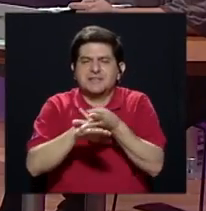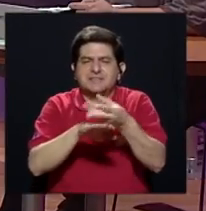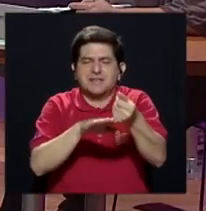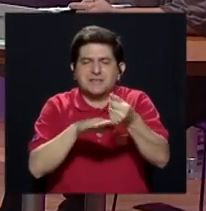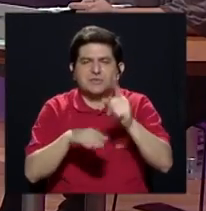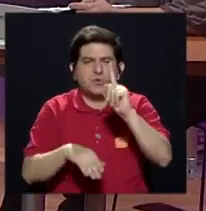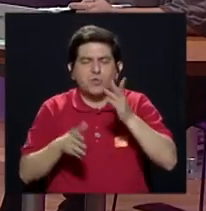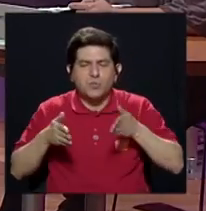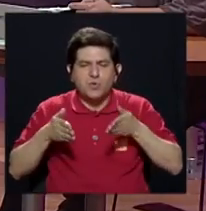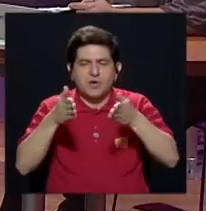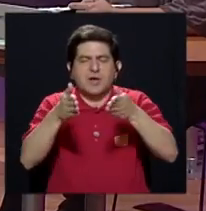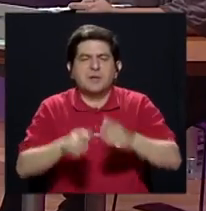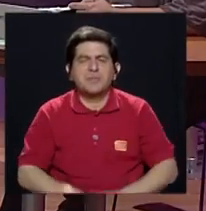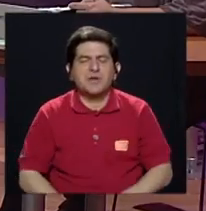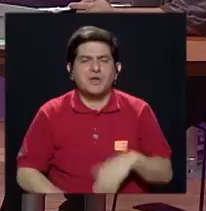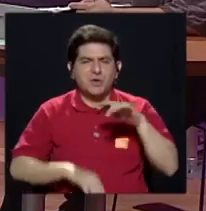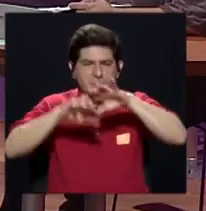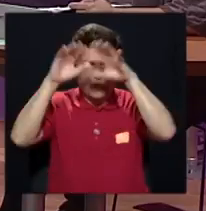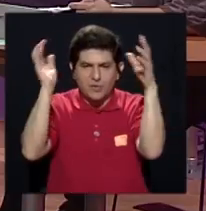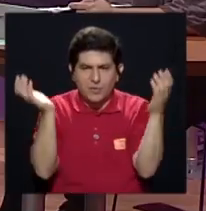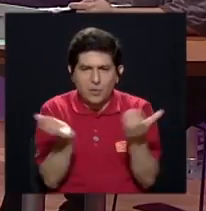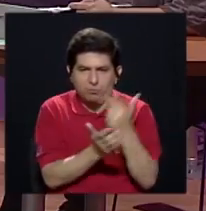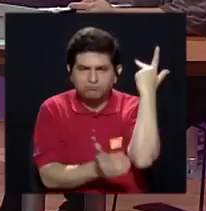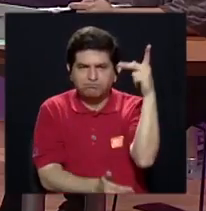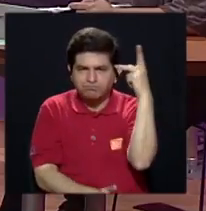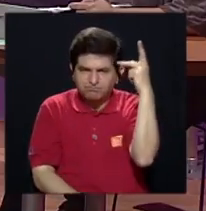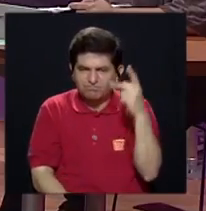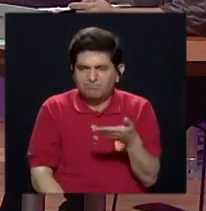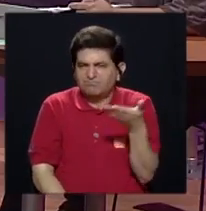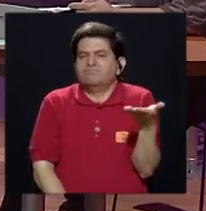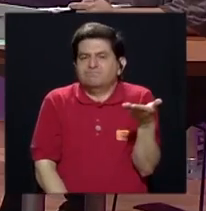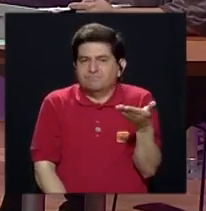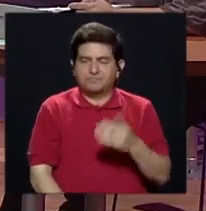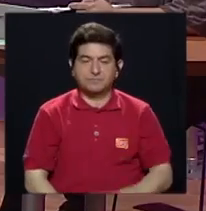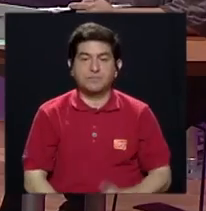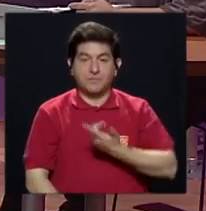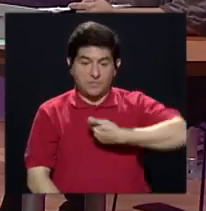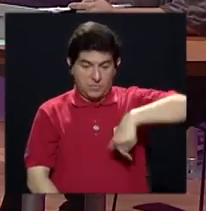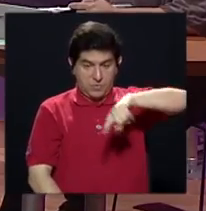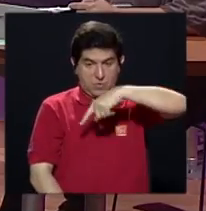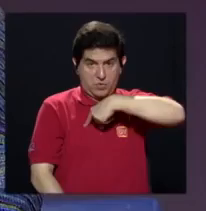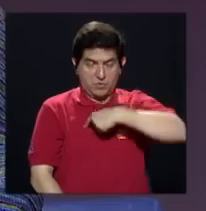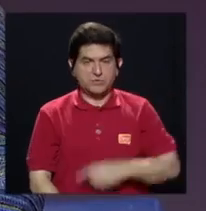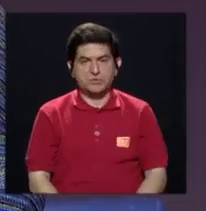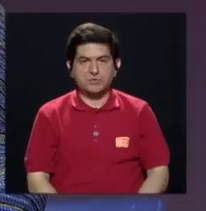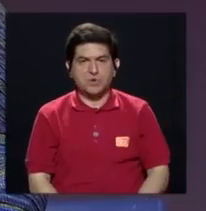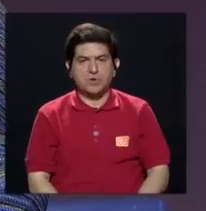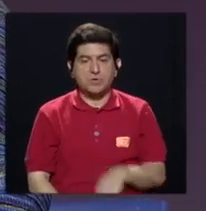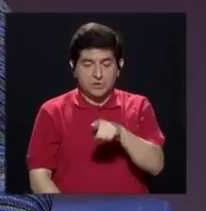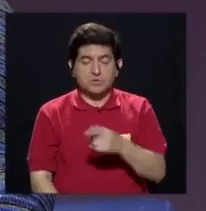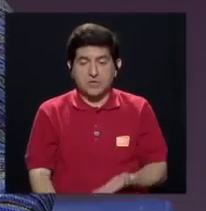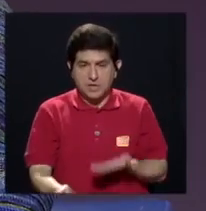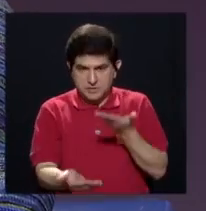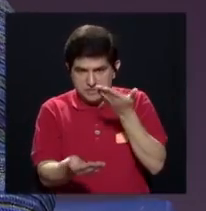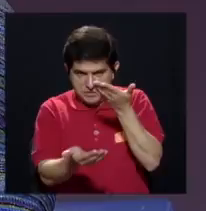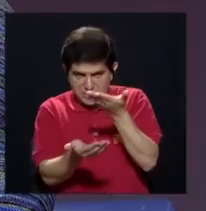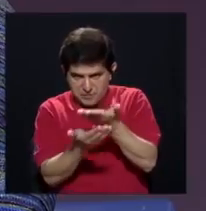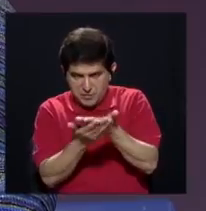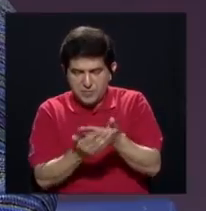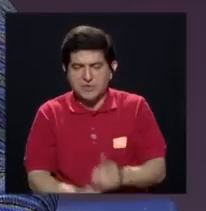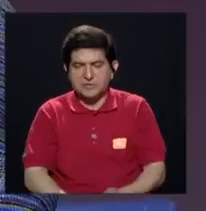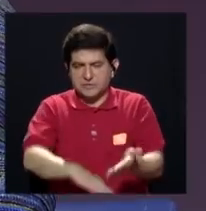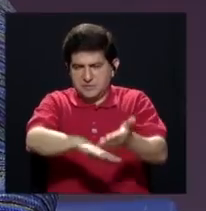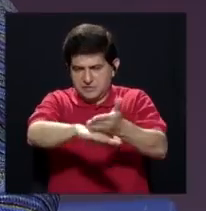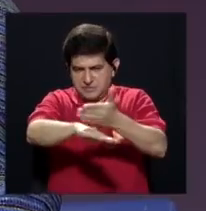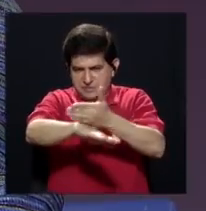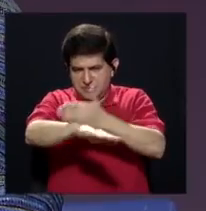camino cósmico político bueno nosotras eh hilamos la propuesta de recuperación